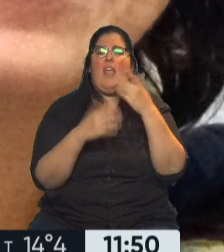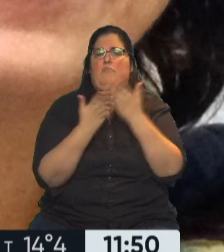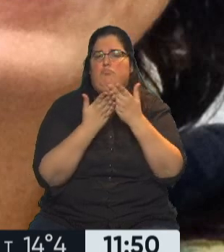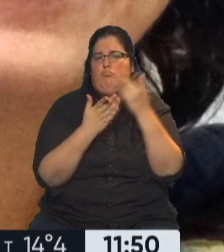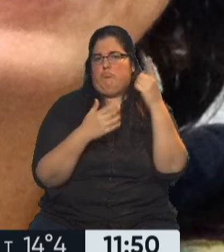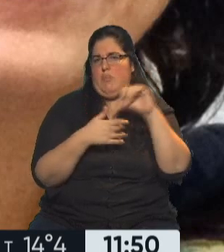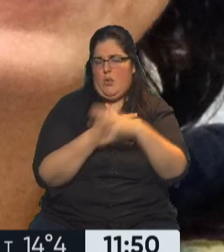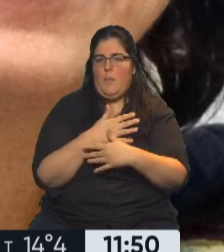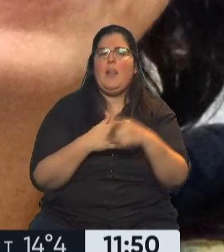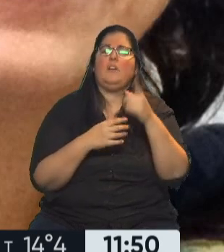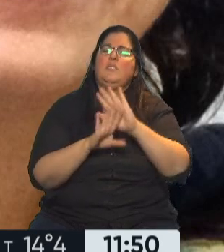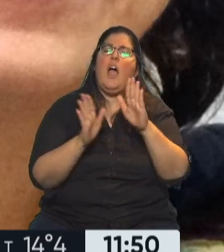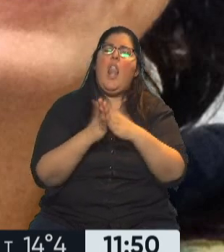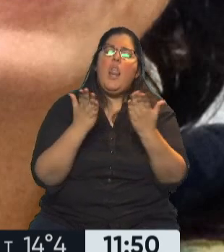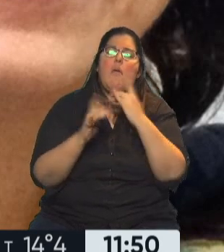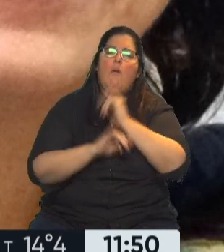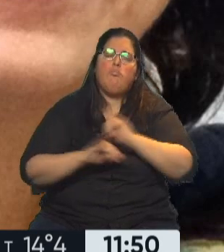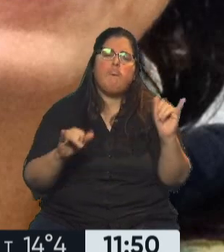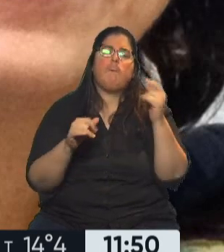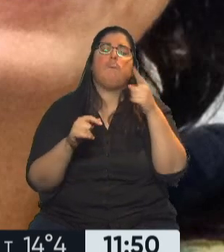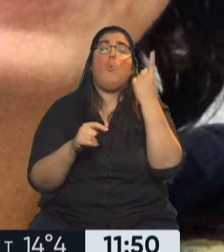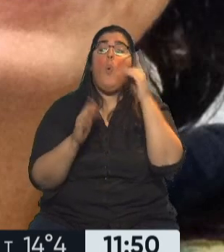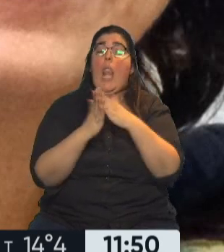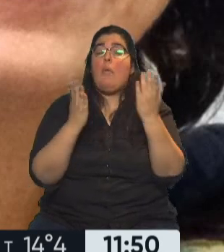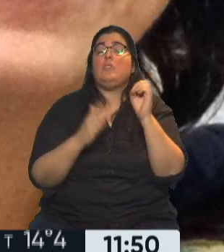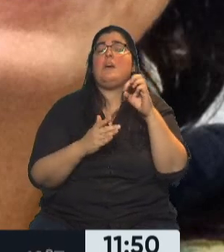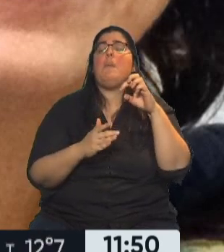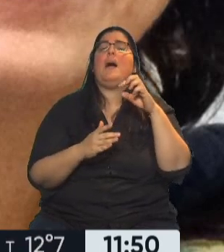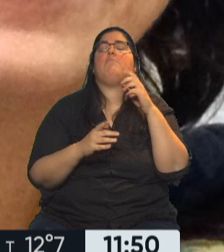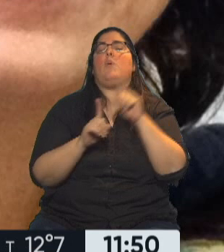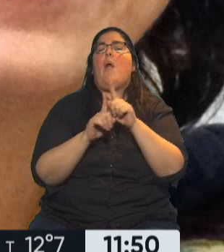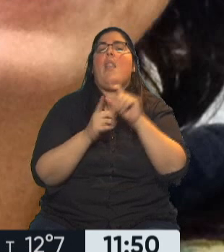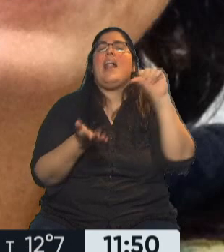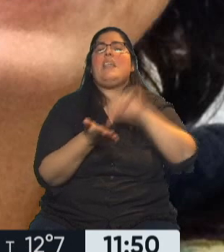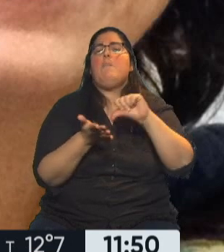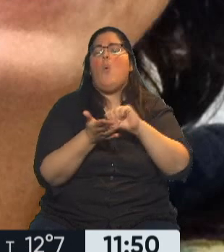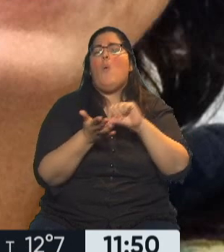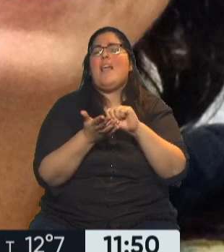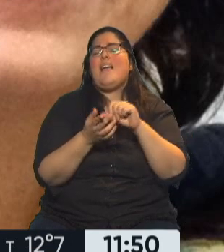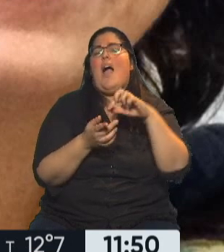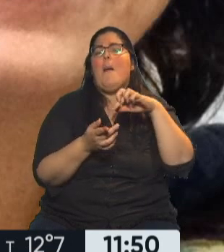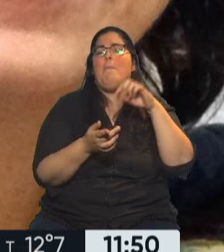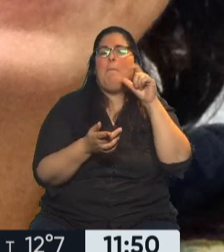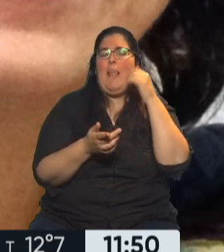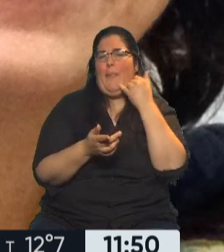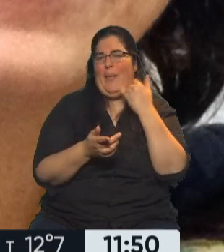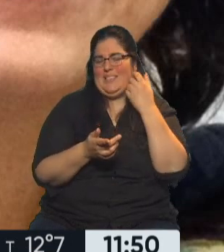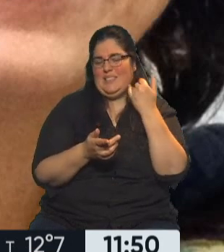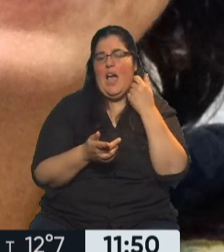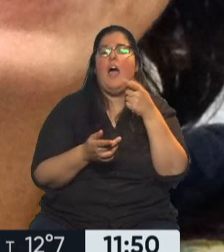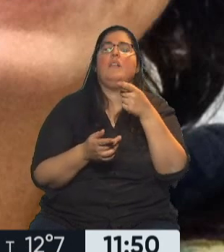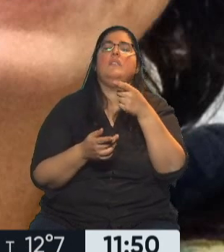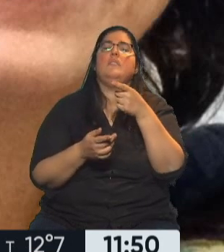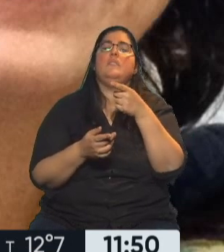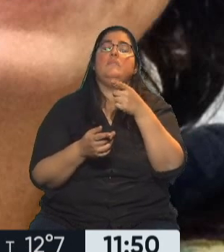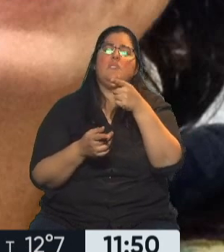especializadas, ensayos y libros. Uno de esos libros se llama La República Plebeya, la rebelión de Huanta y la formación del Estado peruano.